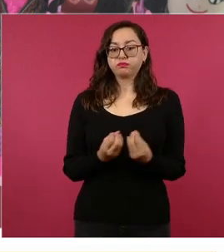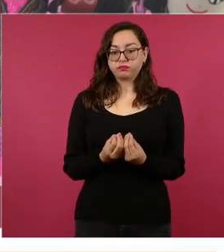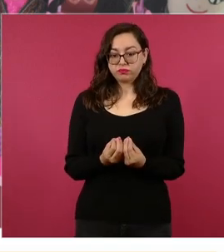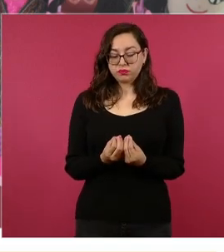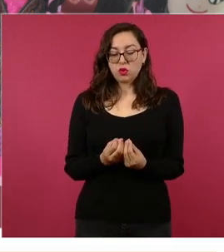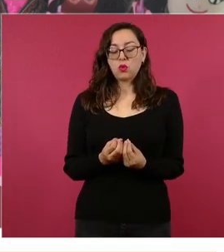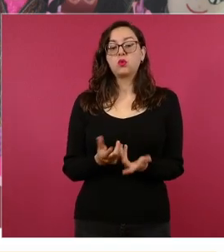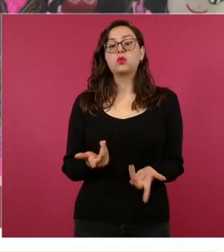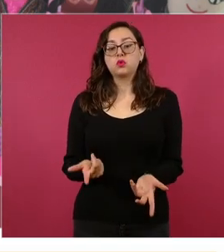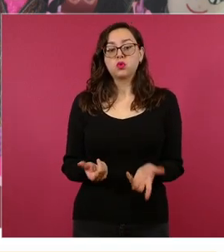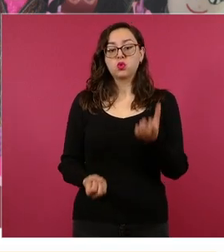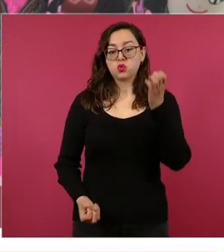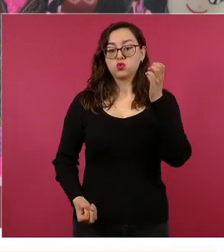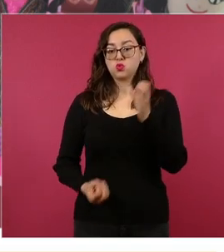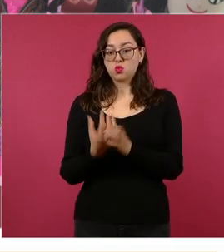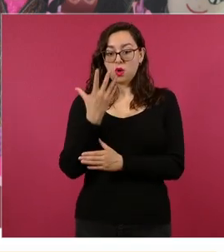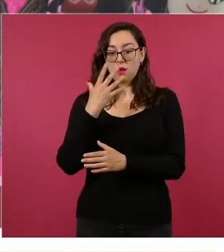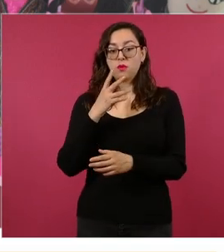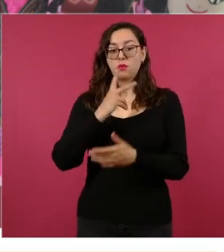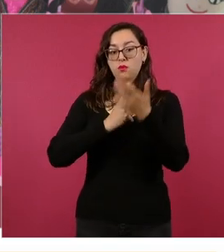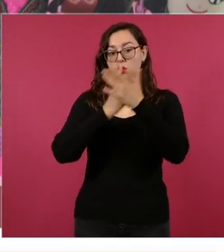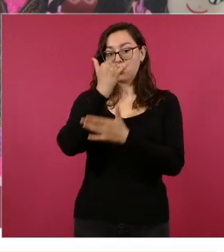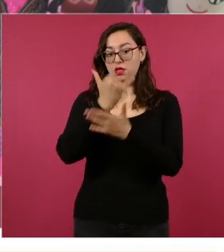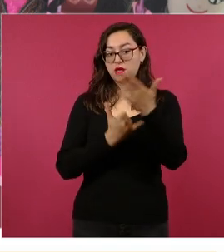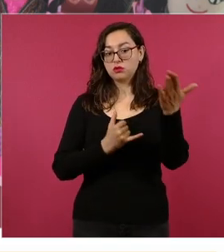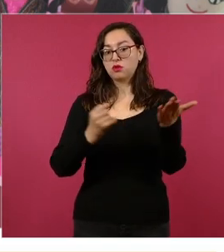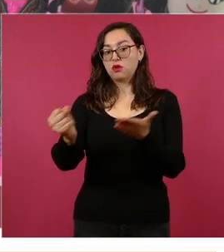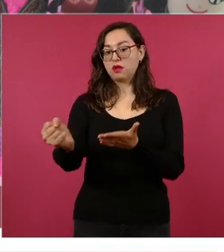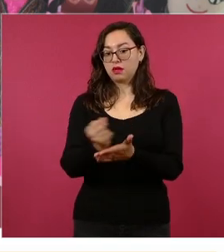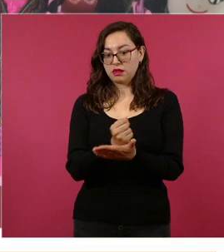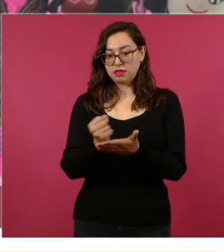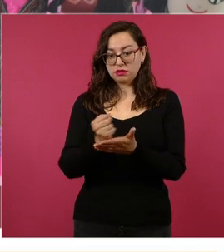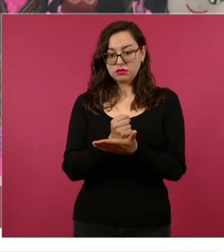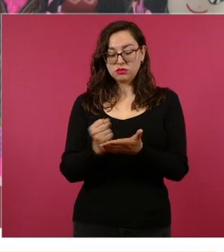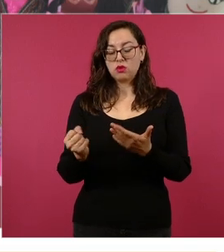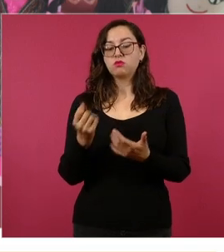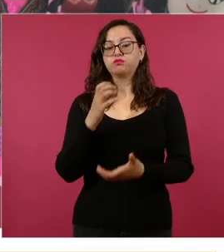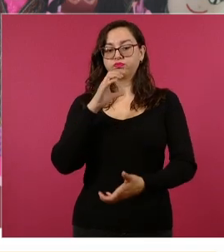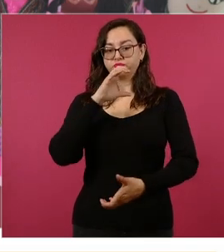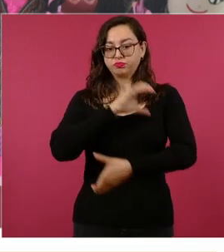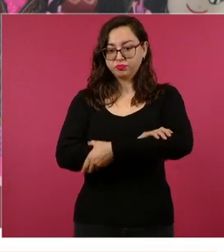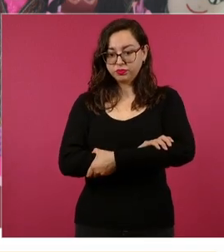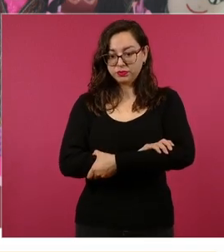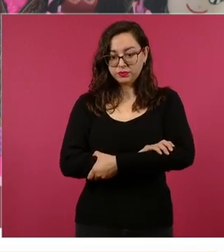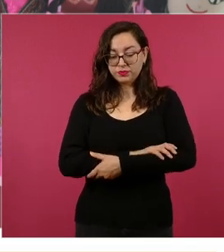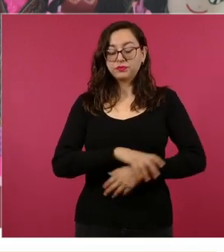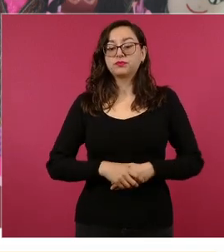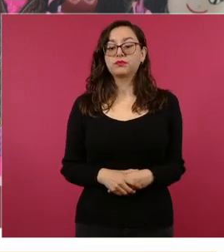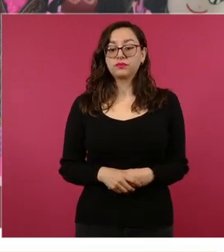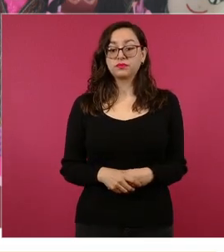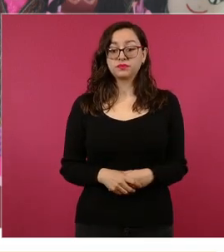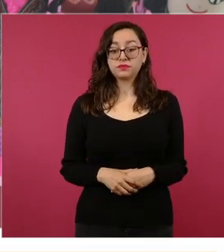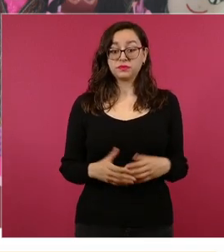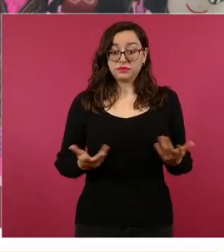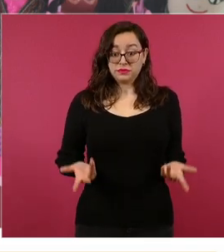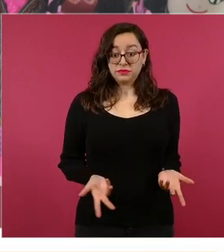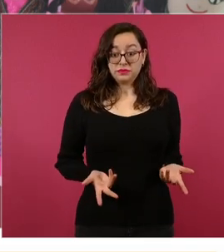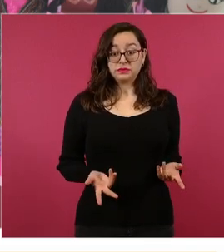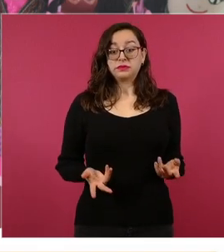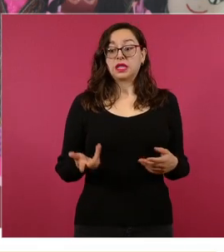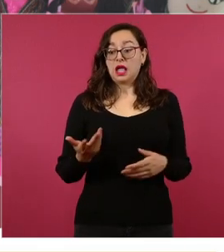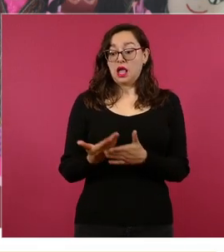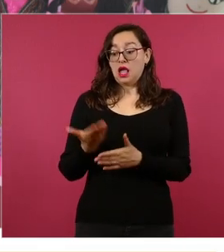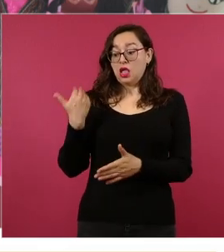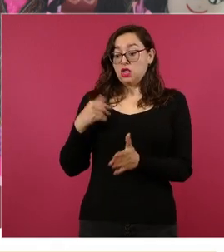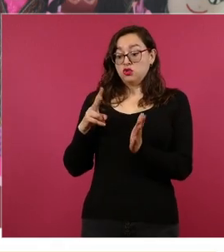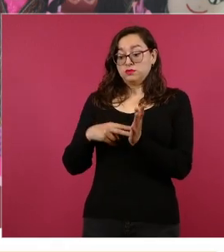denominado Crédito Solidario. Para estas fechas, las personas que habían cubierto con sus primeras y segundas